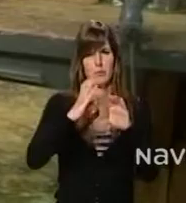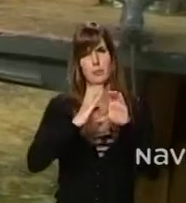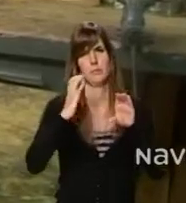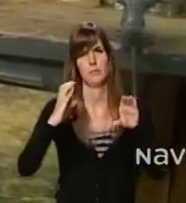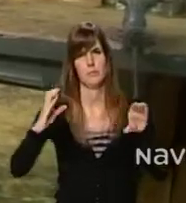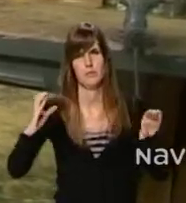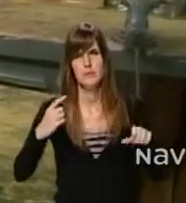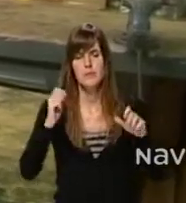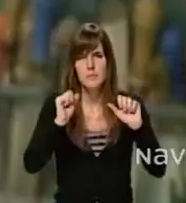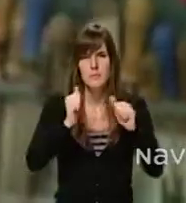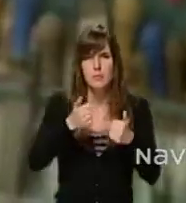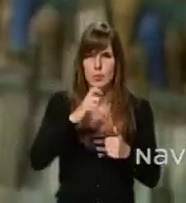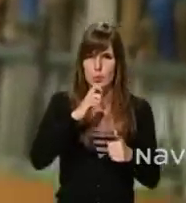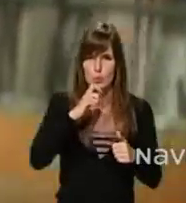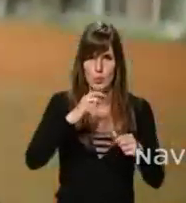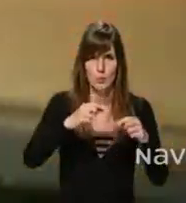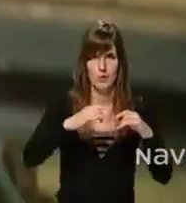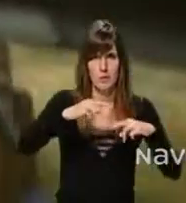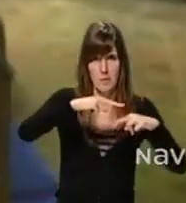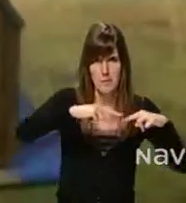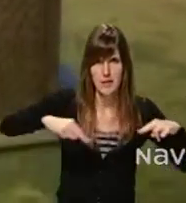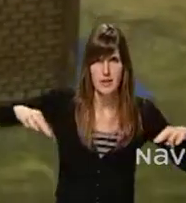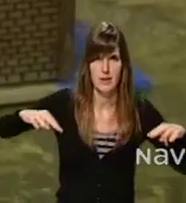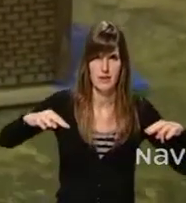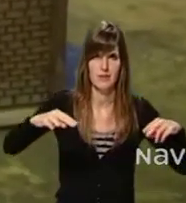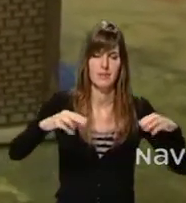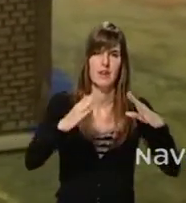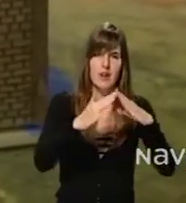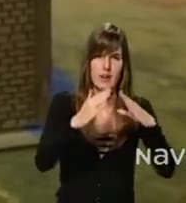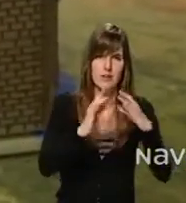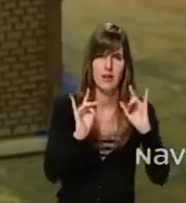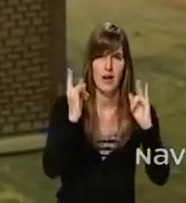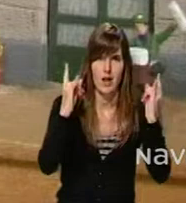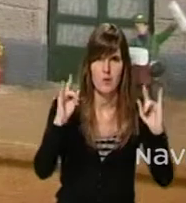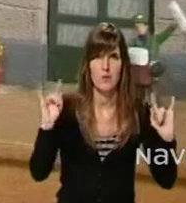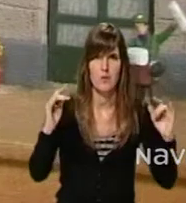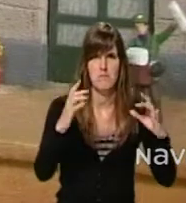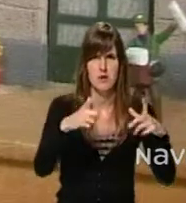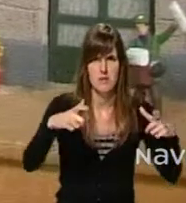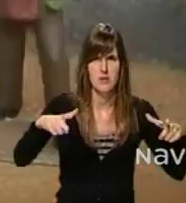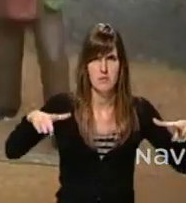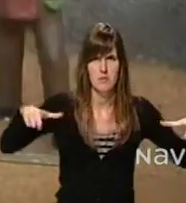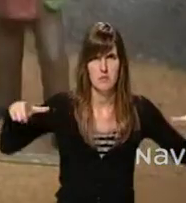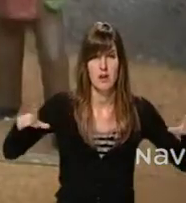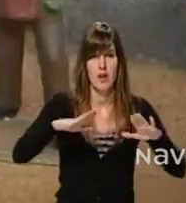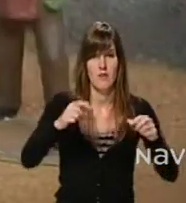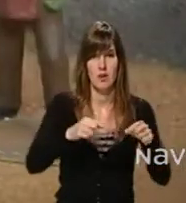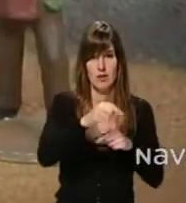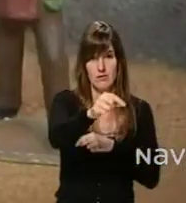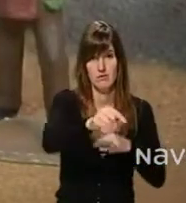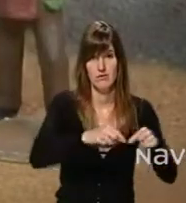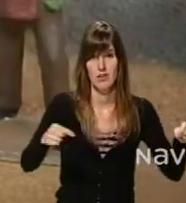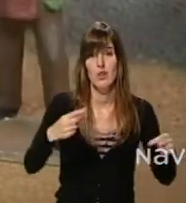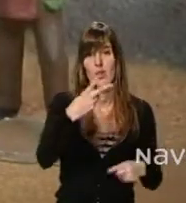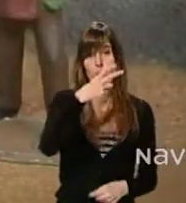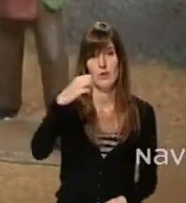y empecé a hacer un óvalo, después hice más y más y entonces en realidad me he quedado con una maqueta de 200 metros